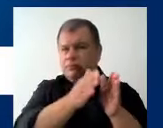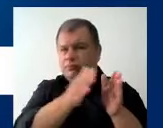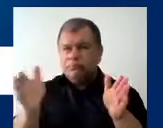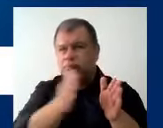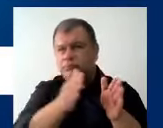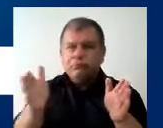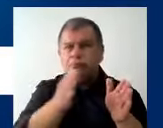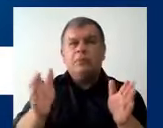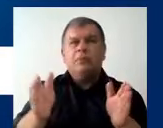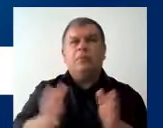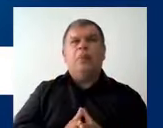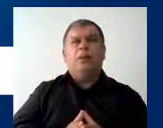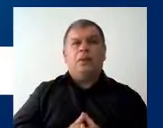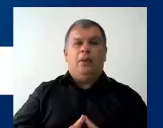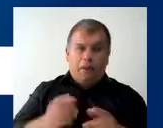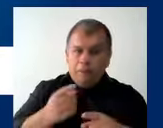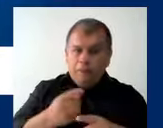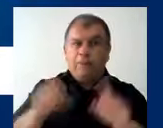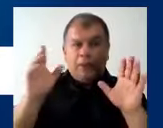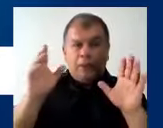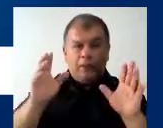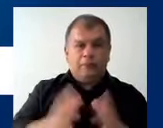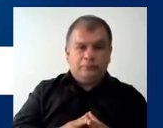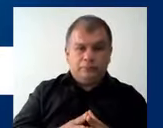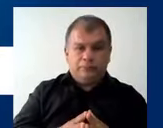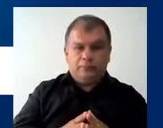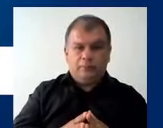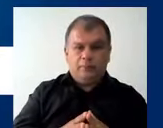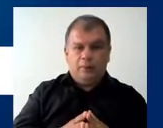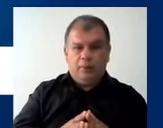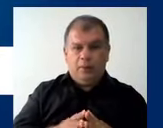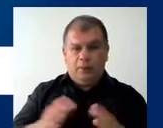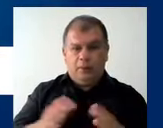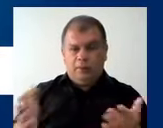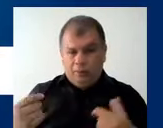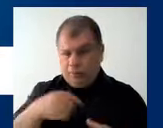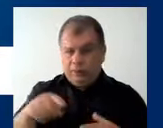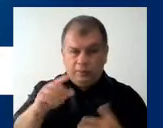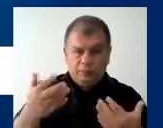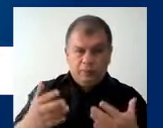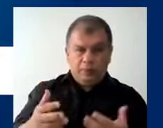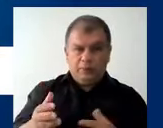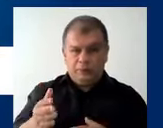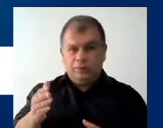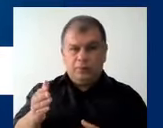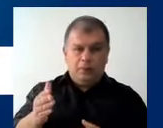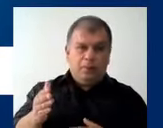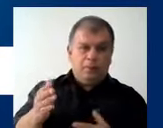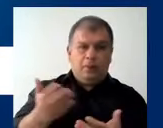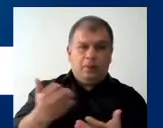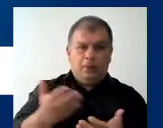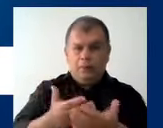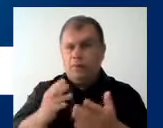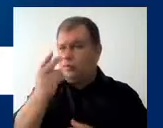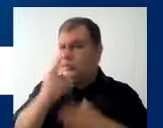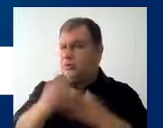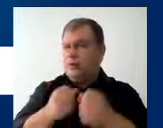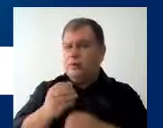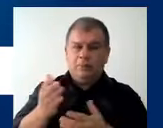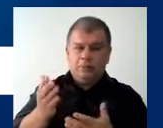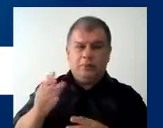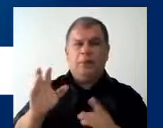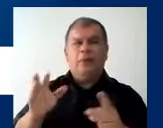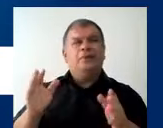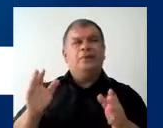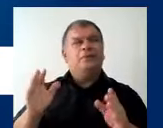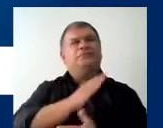25%. Sin embargo, cuando nosotros hemos vivido en estos últimos 2 años esta